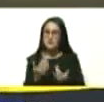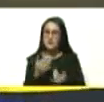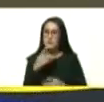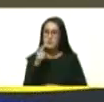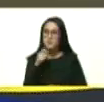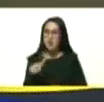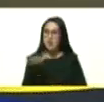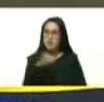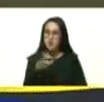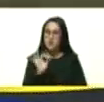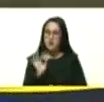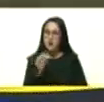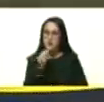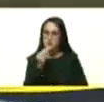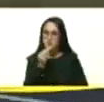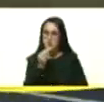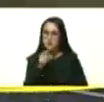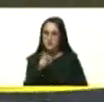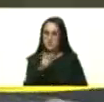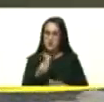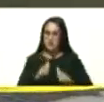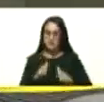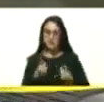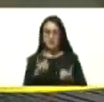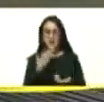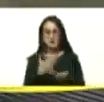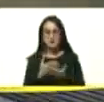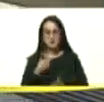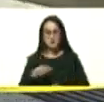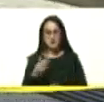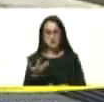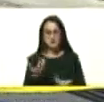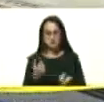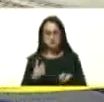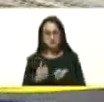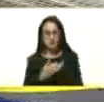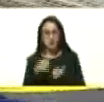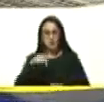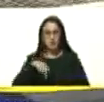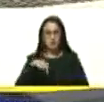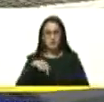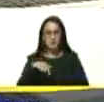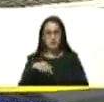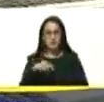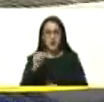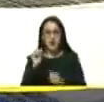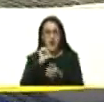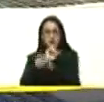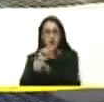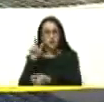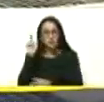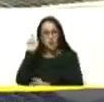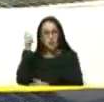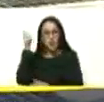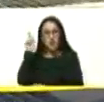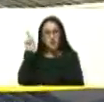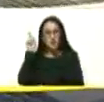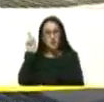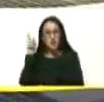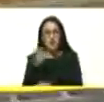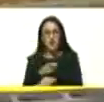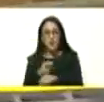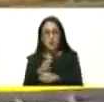Nuestro alimento es vital para nuestra vida. Gracias, presidente. Cuenta con nosotros aquí en Calabozo, Estado Guárico, su equipo y este